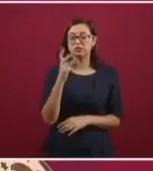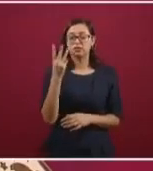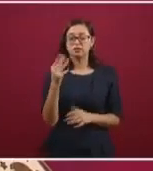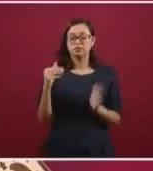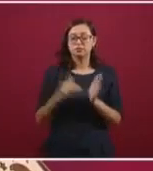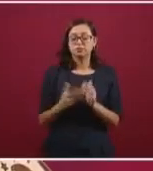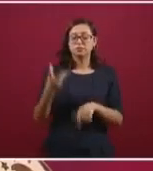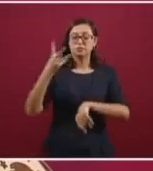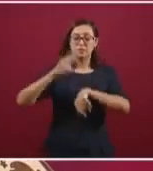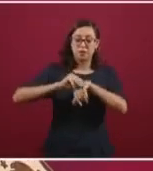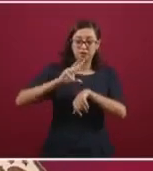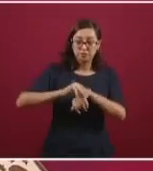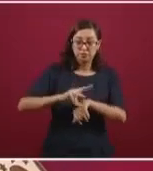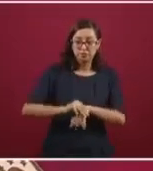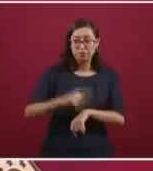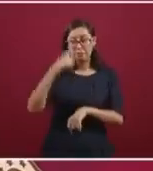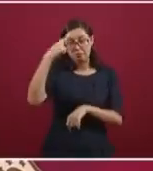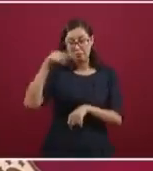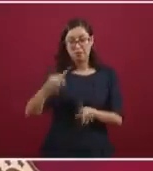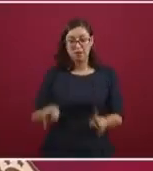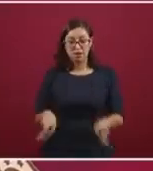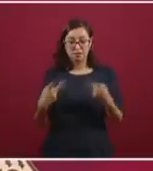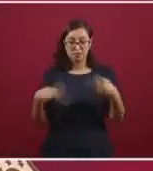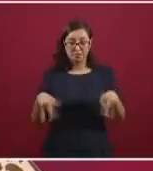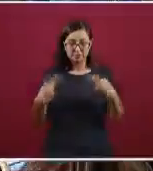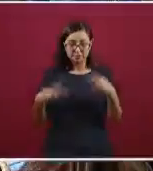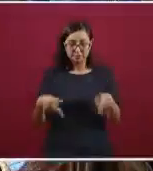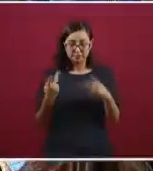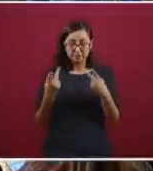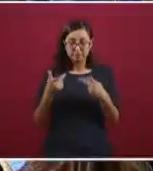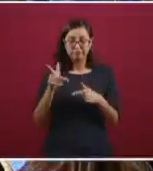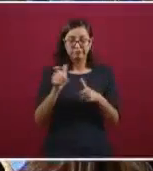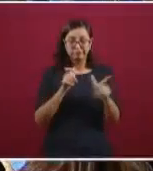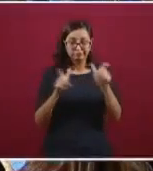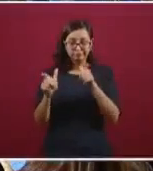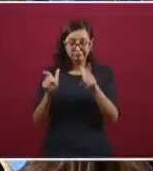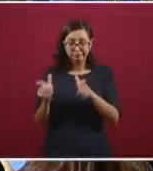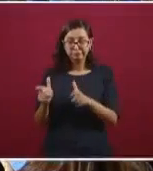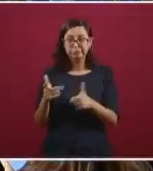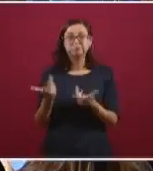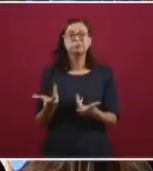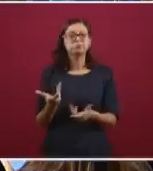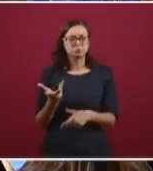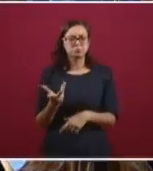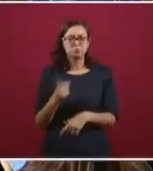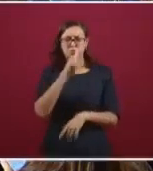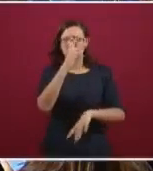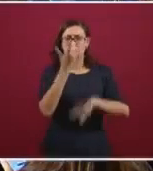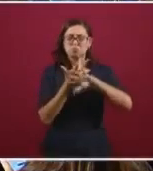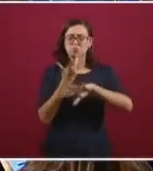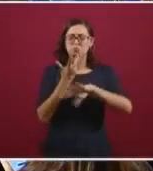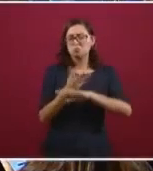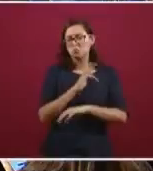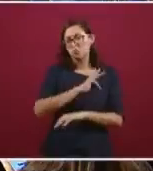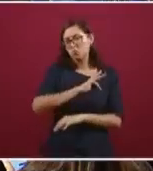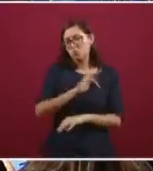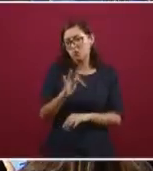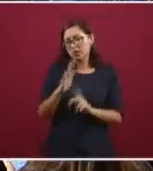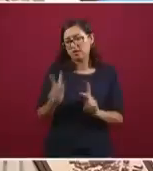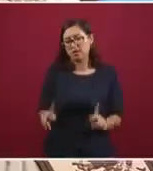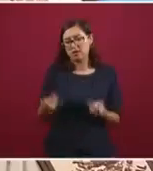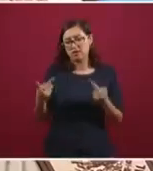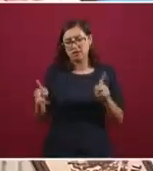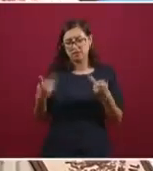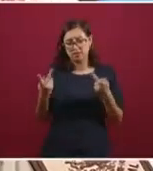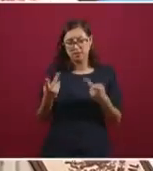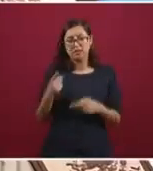133.753 licencias para la venta de armas de fuego, licencias activas en Estados Unidos. Y de